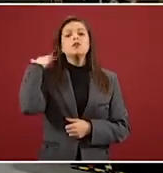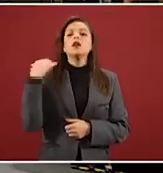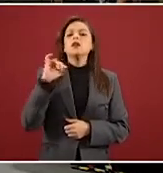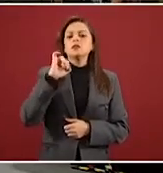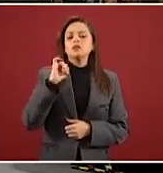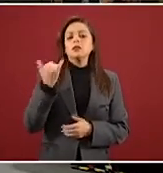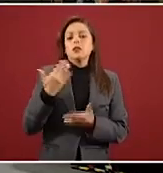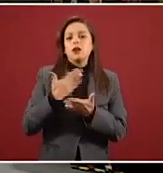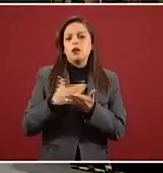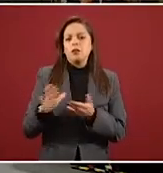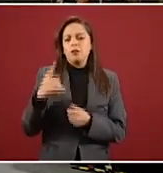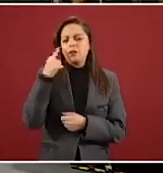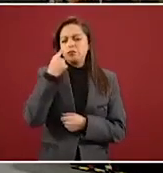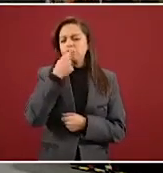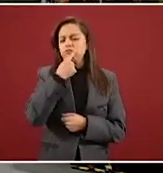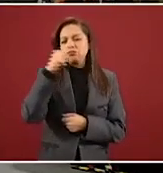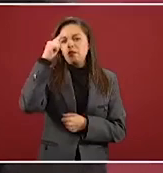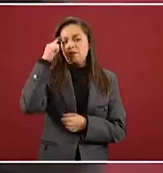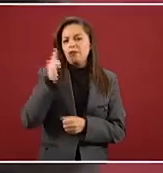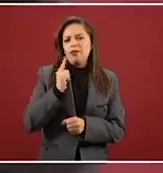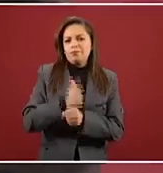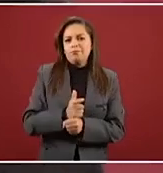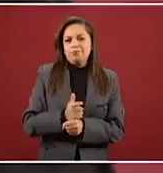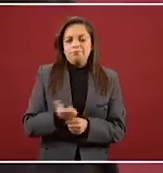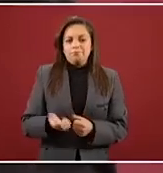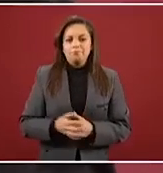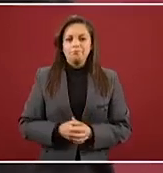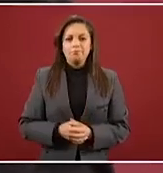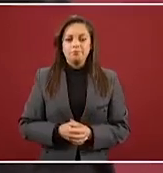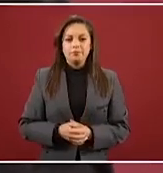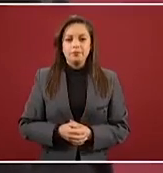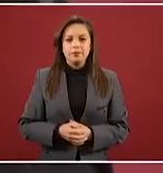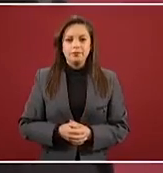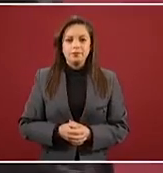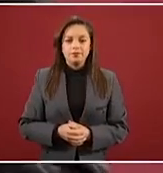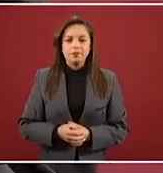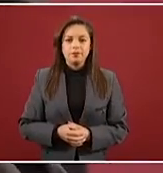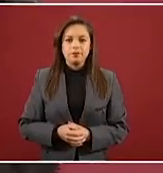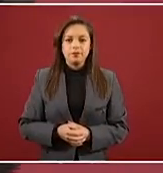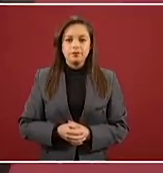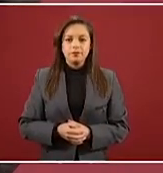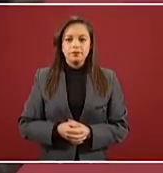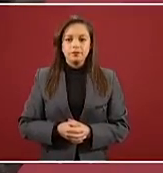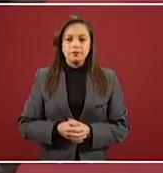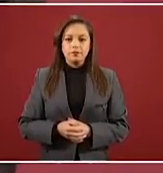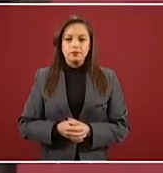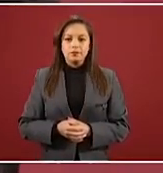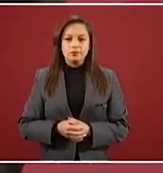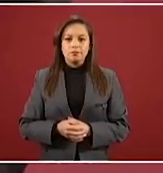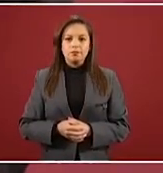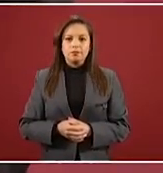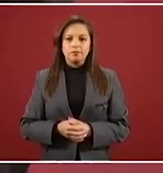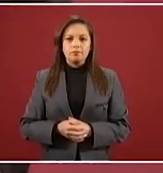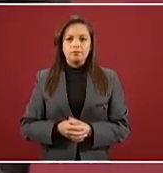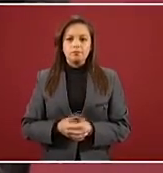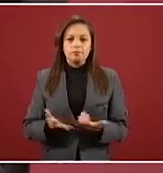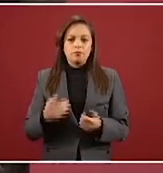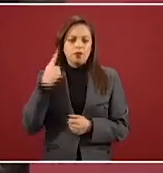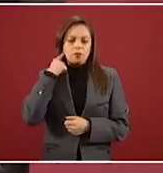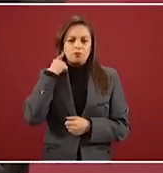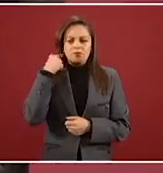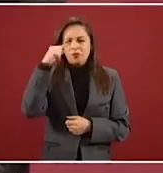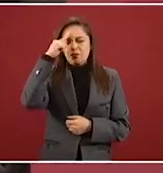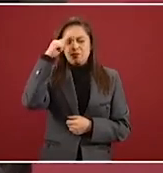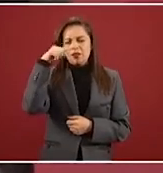común, que suele ser el menos común de los sentidos, es juicio práctico.